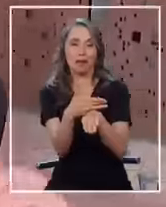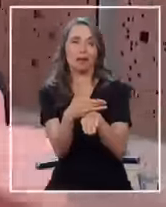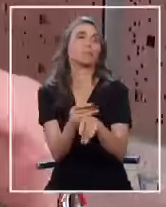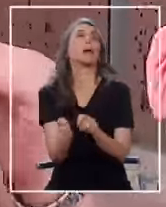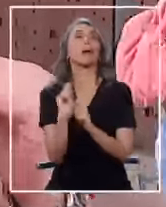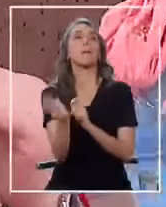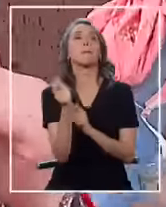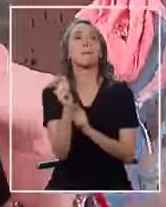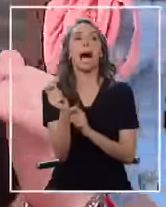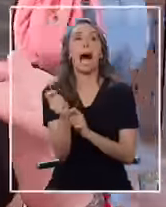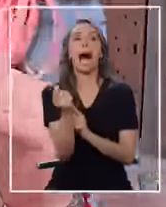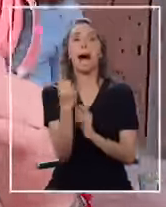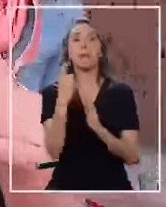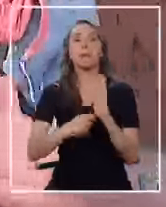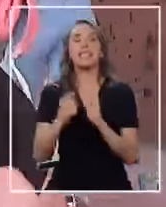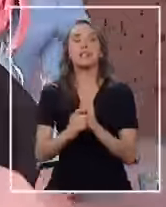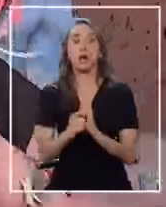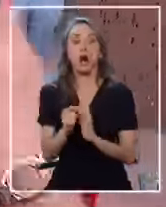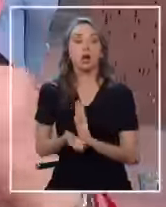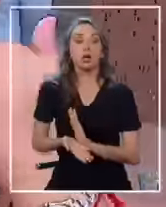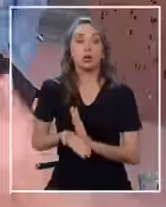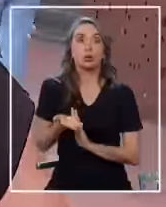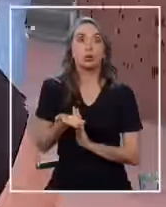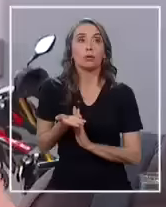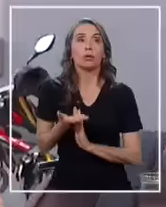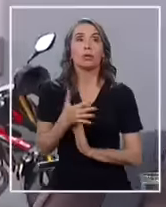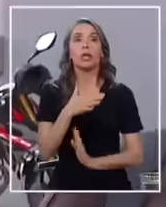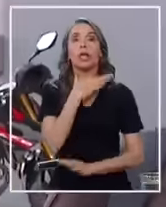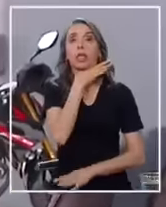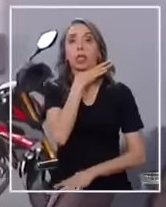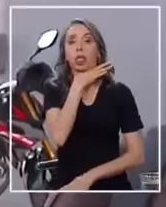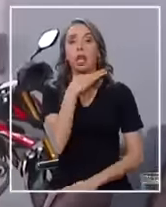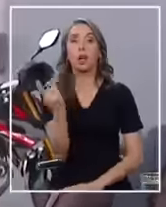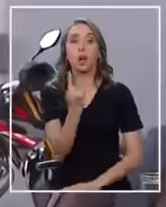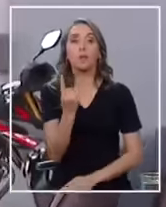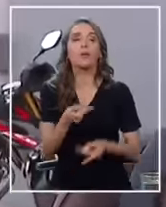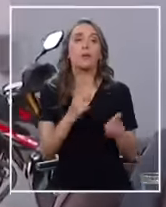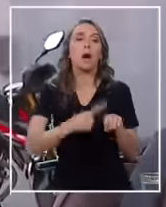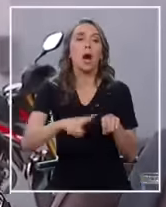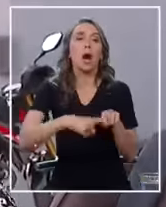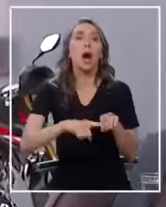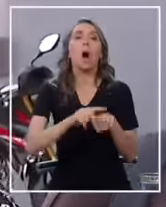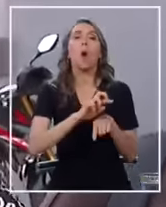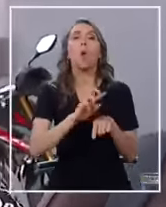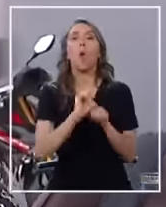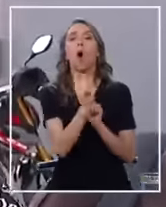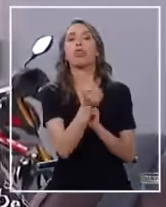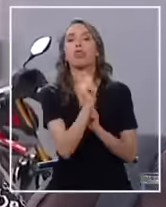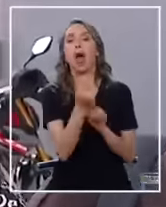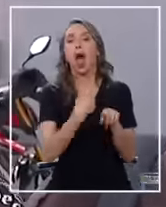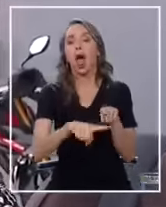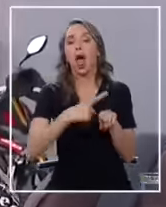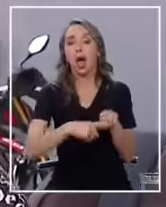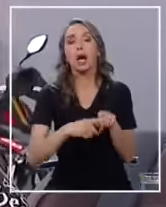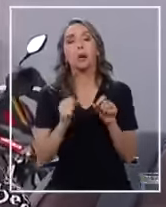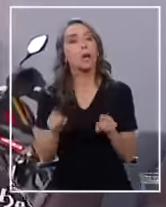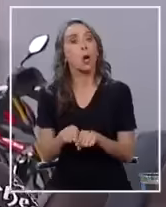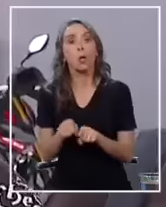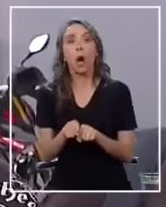Empezamos pagando una cantidad de plata mensual y ahora ya estamos, pero... La universidad igual da facilidades de pagar en cuotas, todo el tema, pero igual...